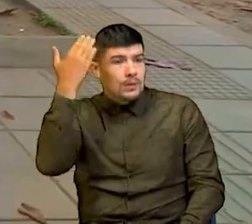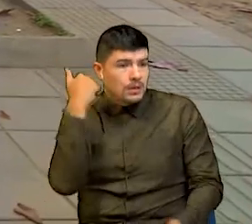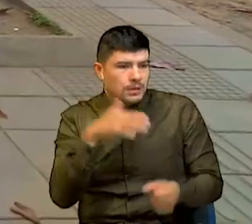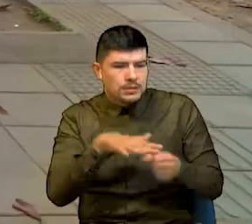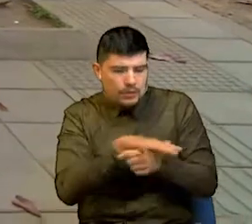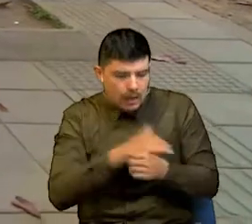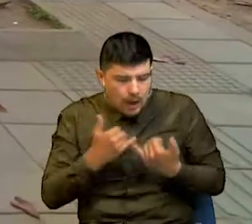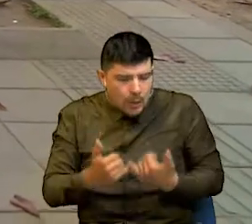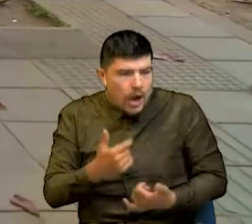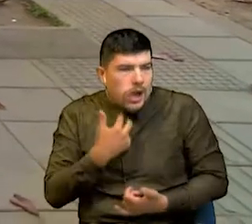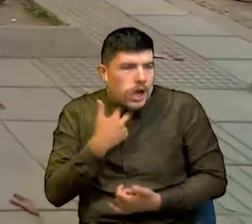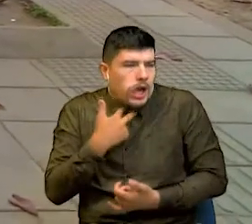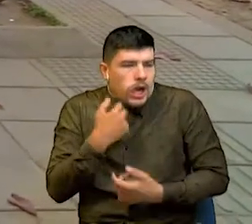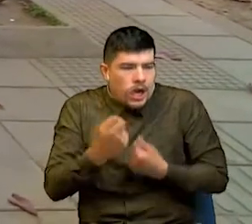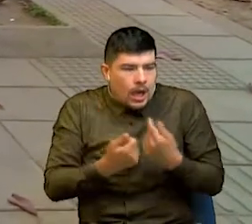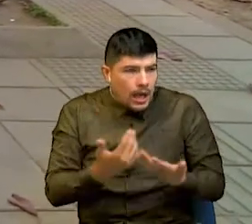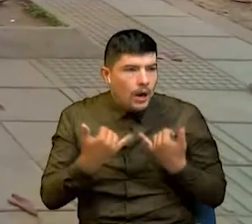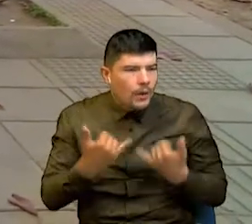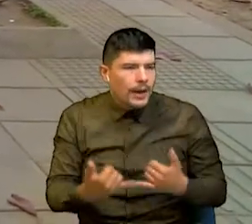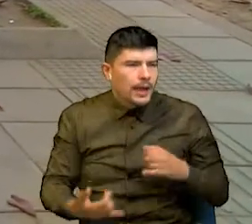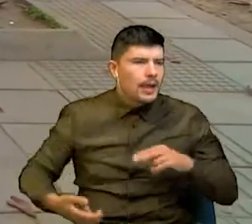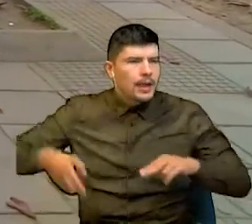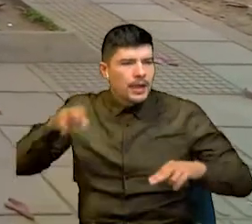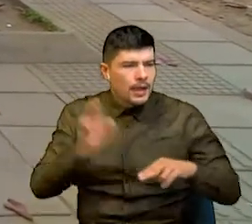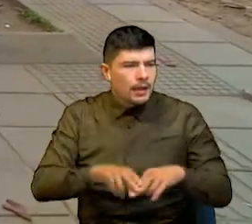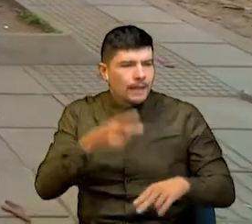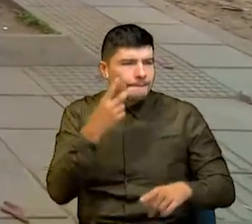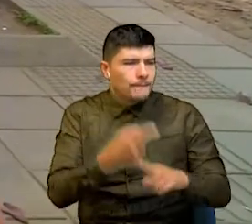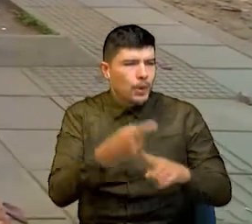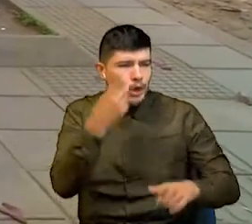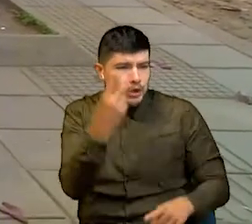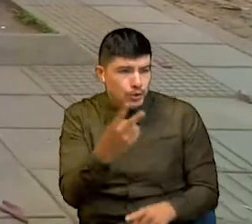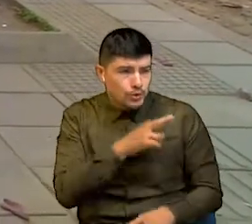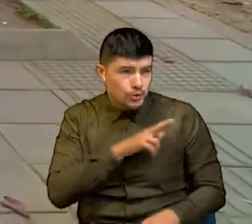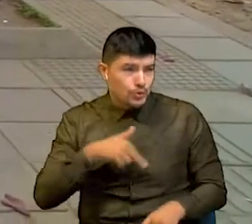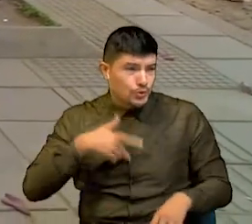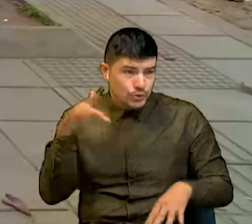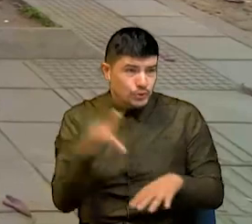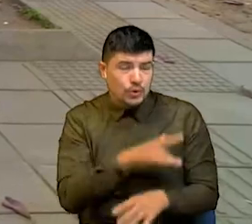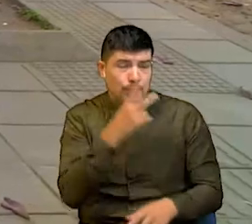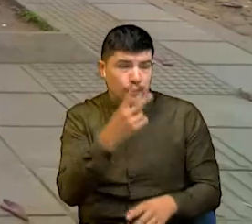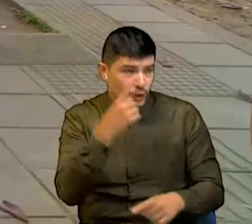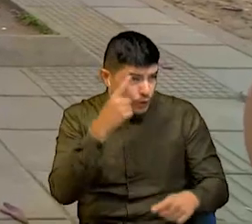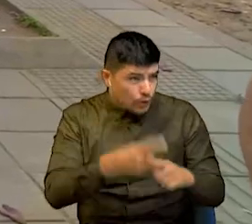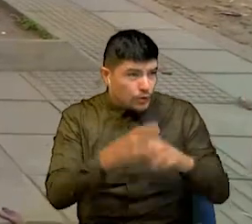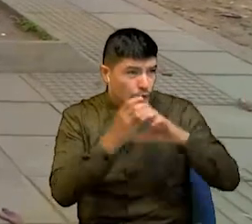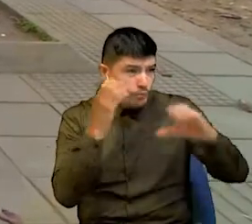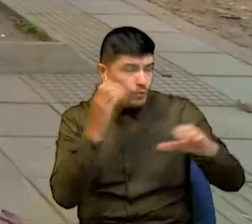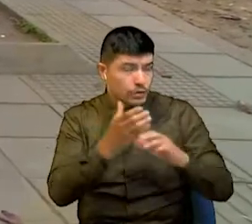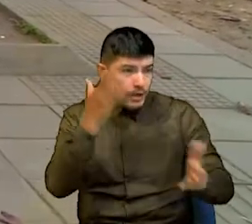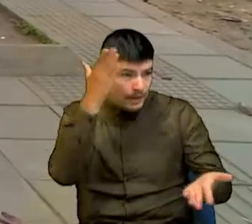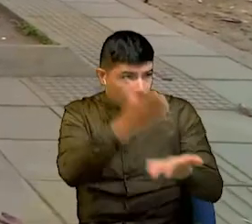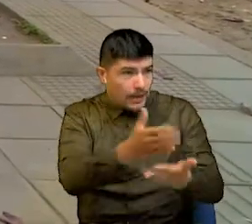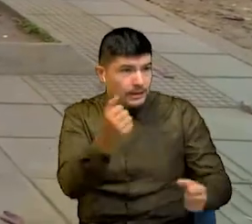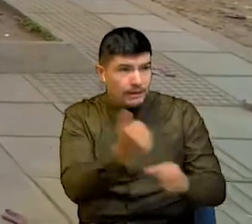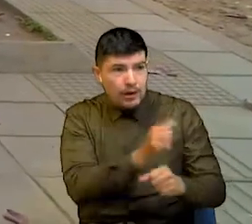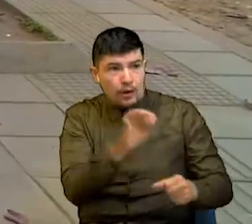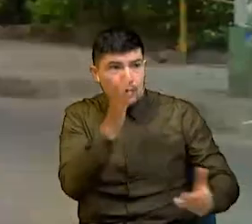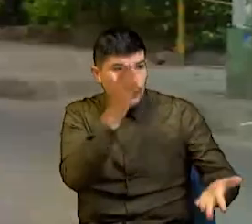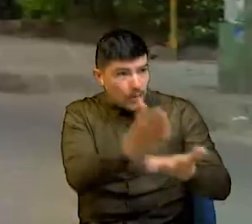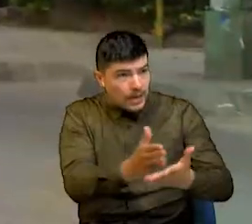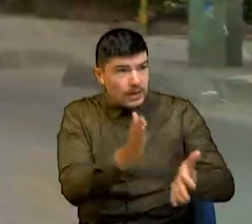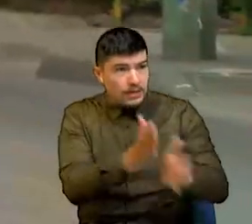situación está como está y nos van a tener que pagar otra doble otra a otro pasaje